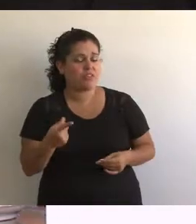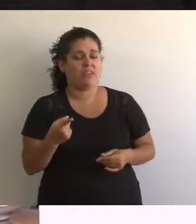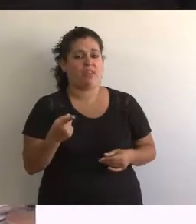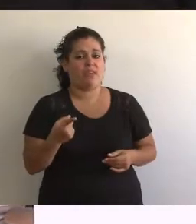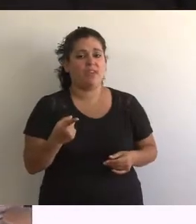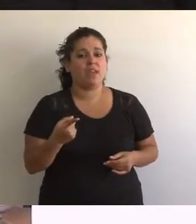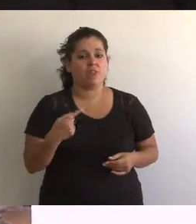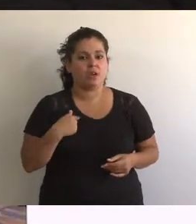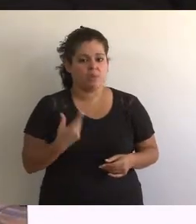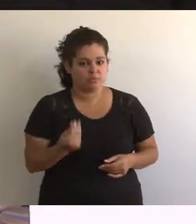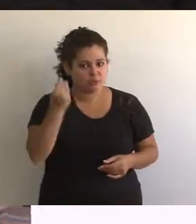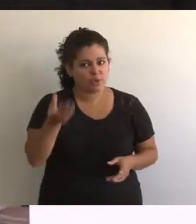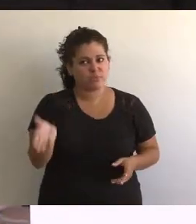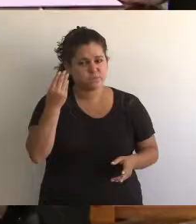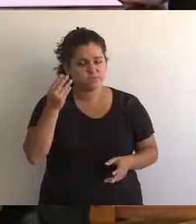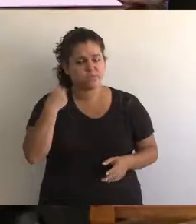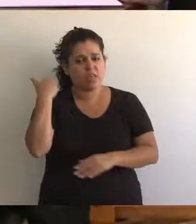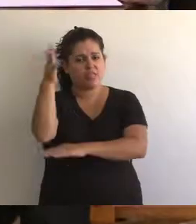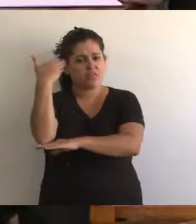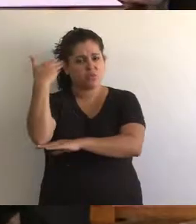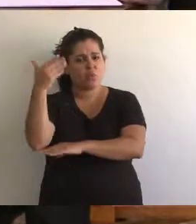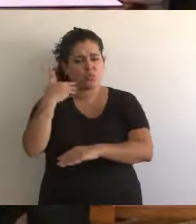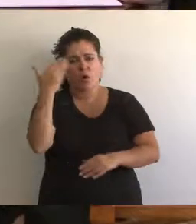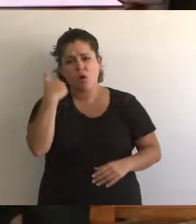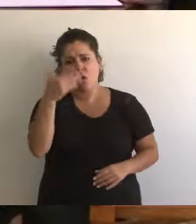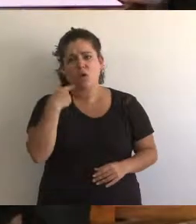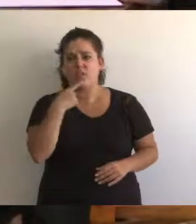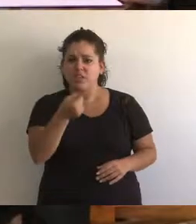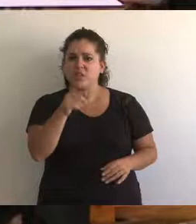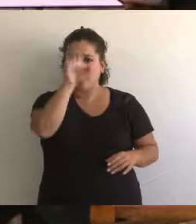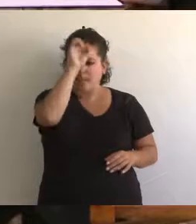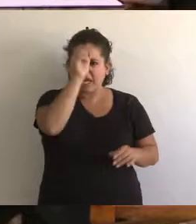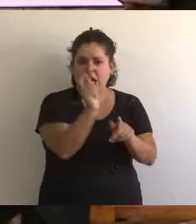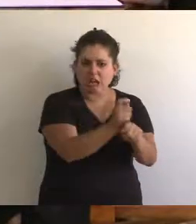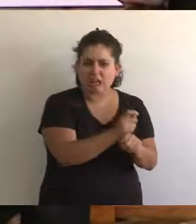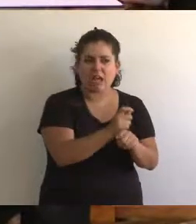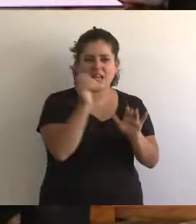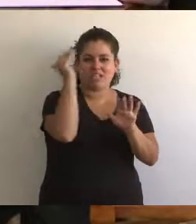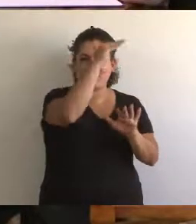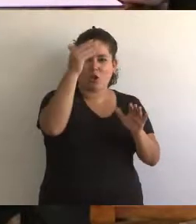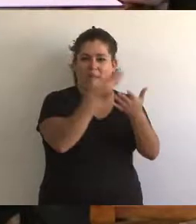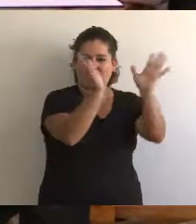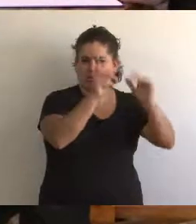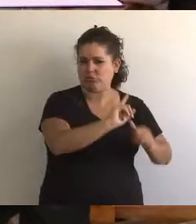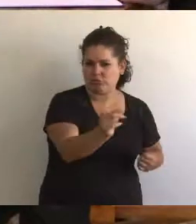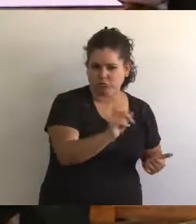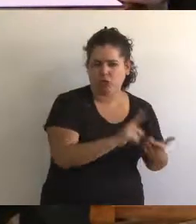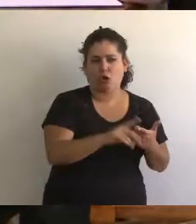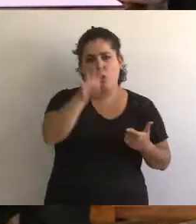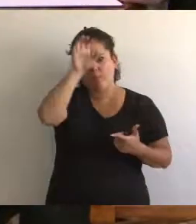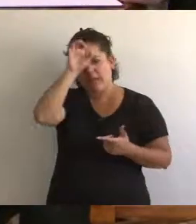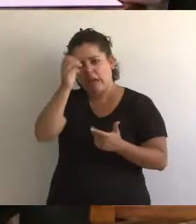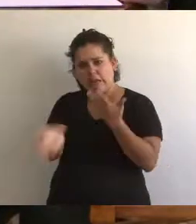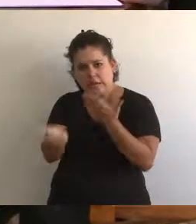que he escuchado cientos de discursos donde plantean no a la minería a cielo abierto, no a la